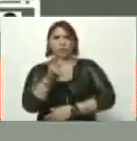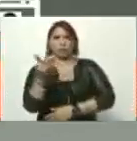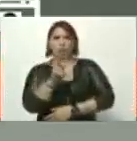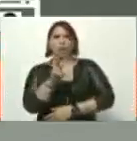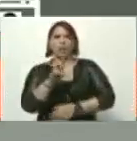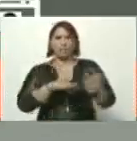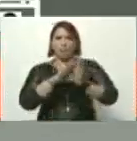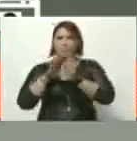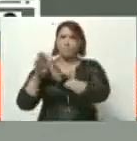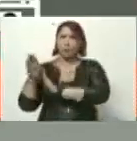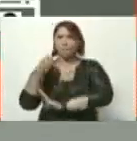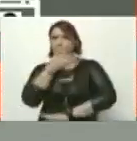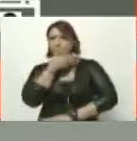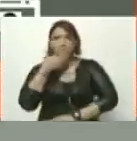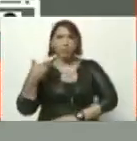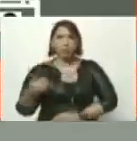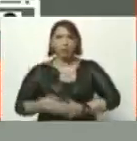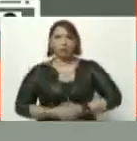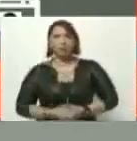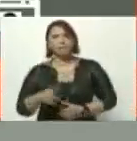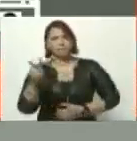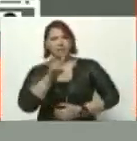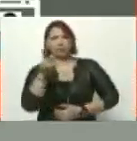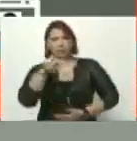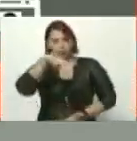está mejorando, está de pie.